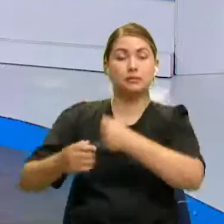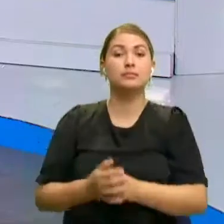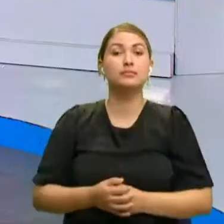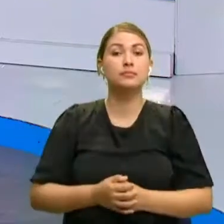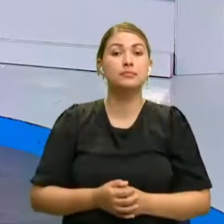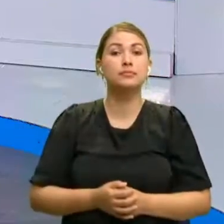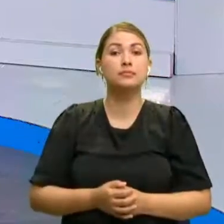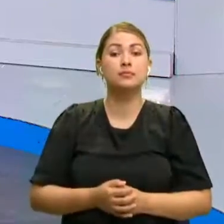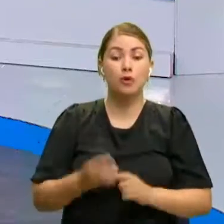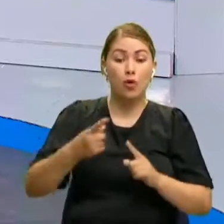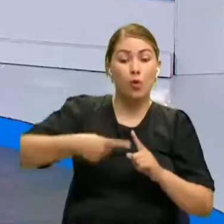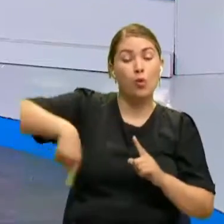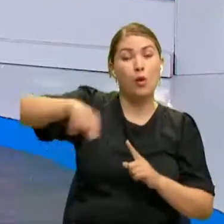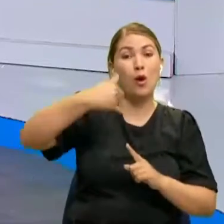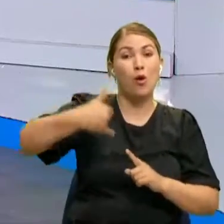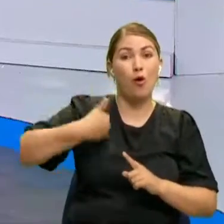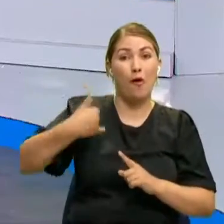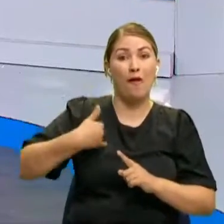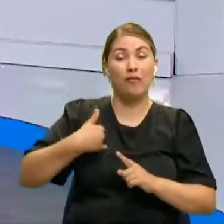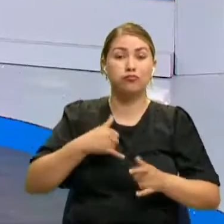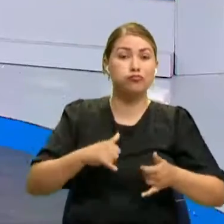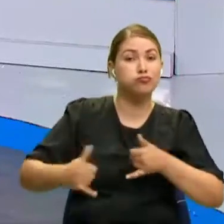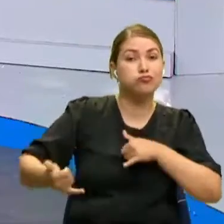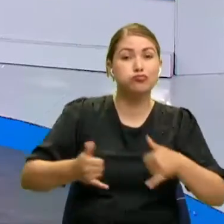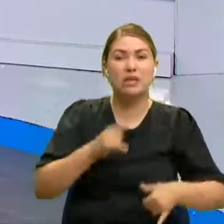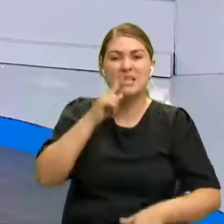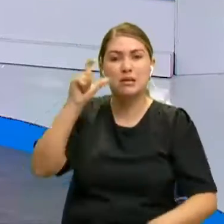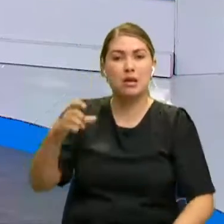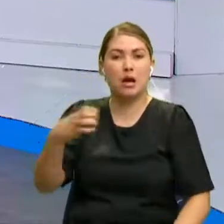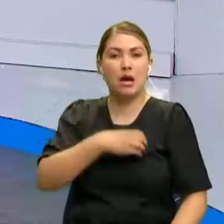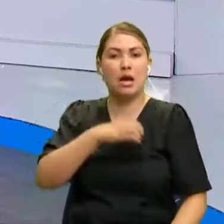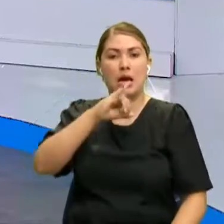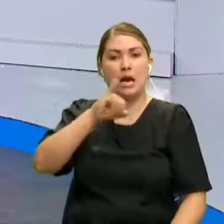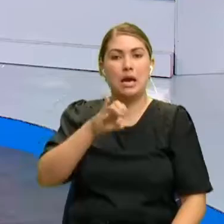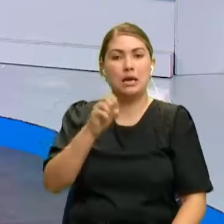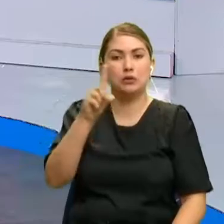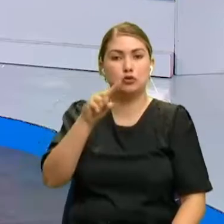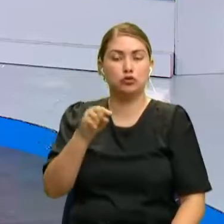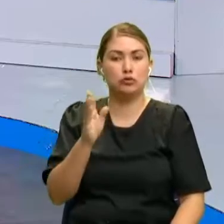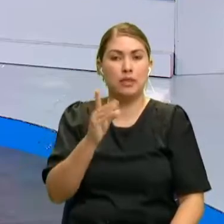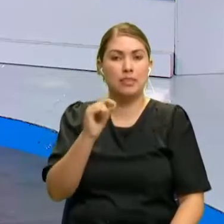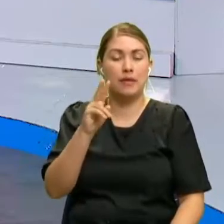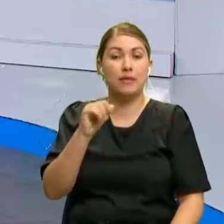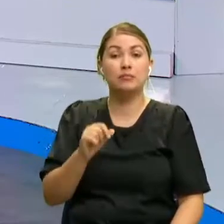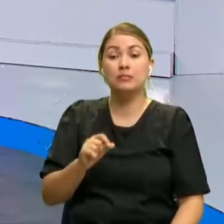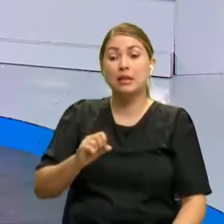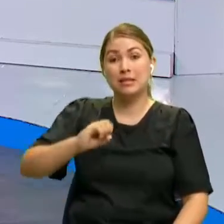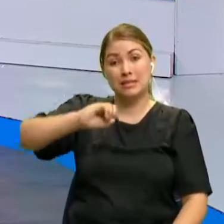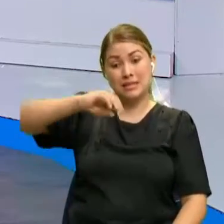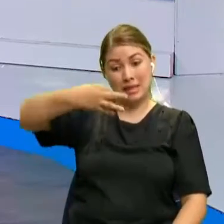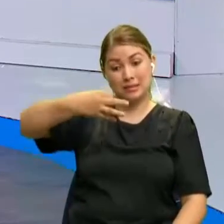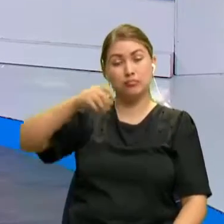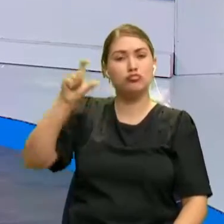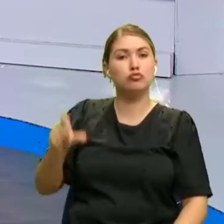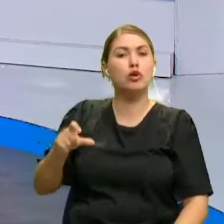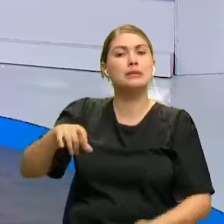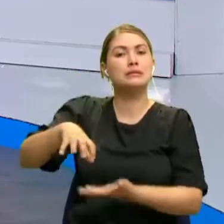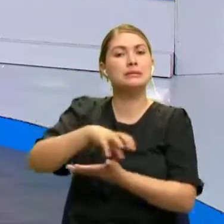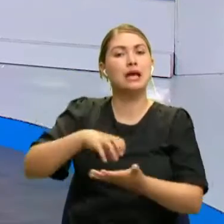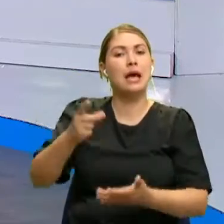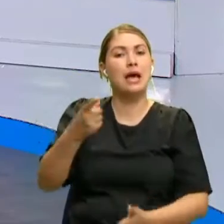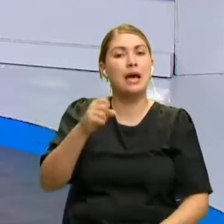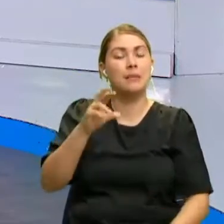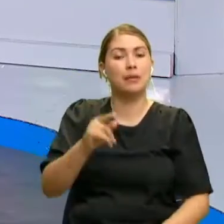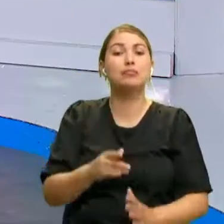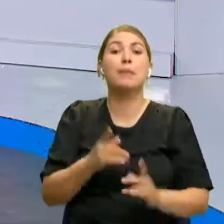Terminó la Vuelta de la Juventud, que dejó a Jesús David Peña como campeón y al santandereano Germán Darío Gómez como tercero, pero también dejó historias como la de este niño